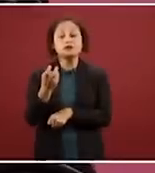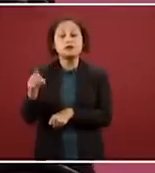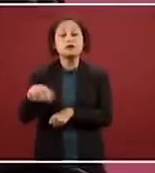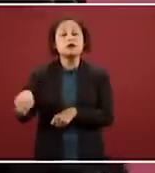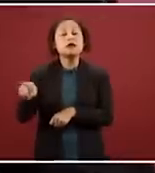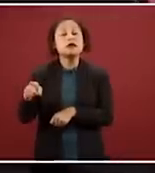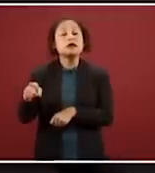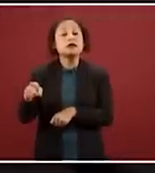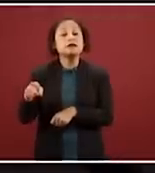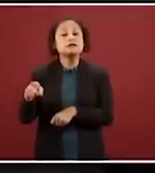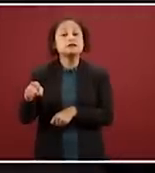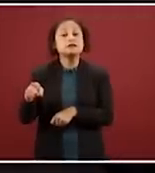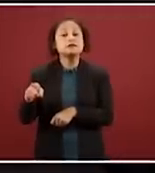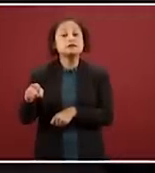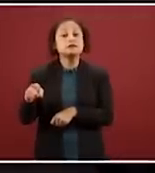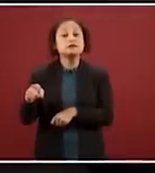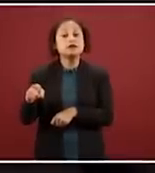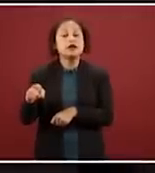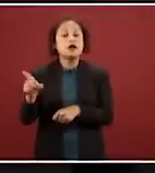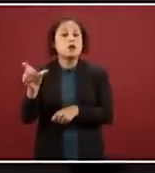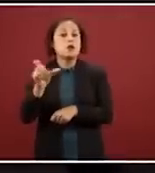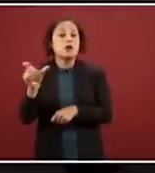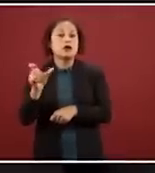no han sido las más inteligentes,